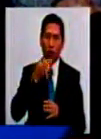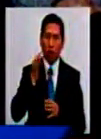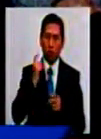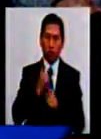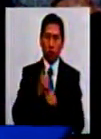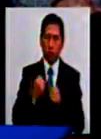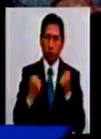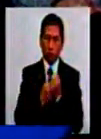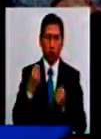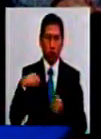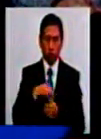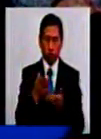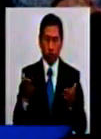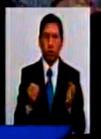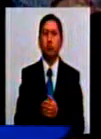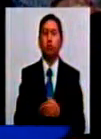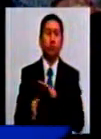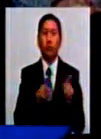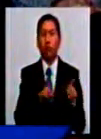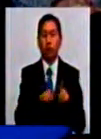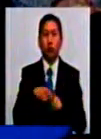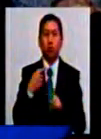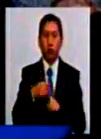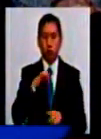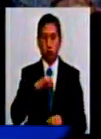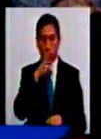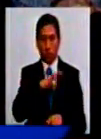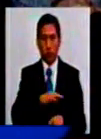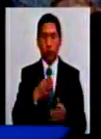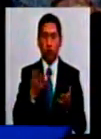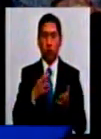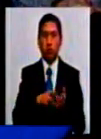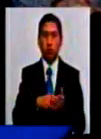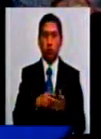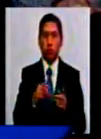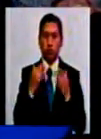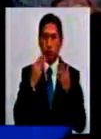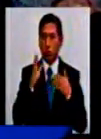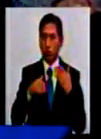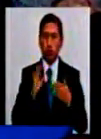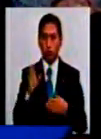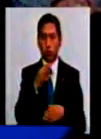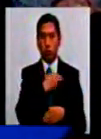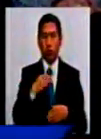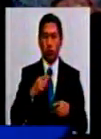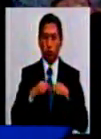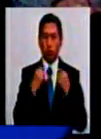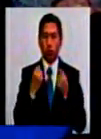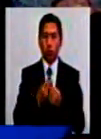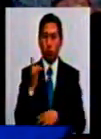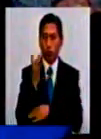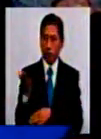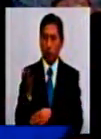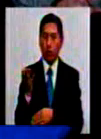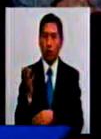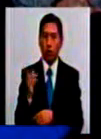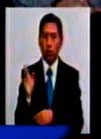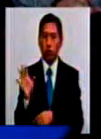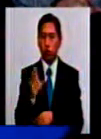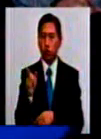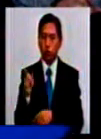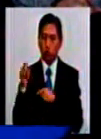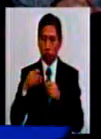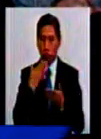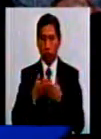colaboración. También aprovecho la oportunidad para dar las gracias a todos los miembros de la delegación de Bolivia por su